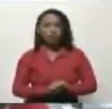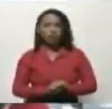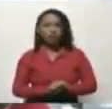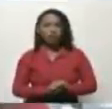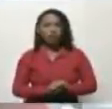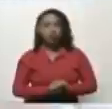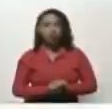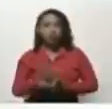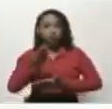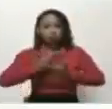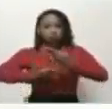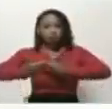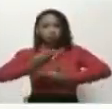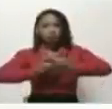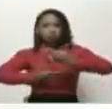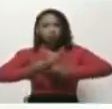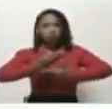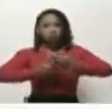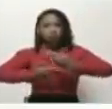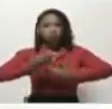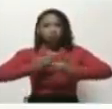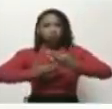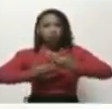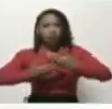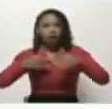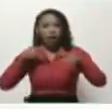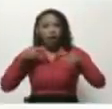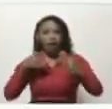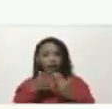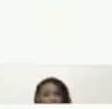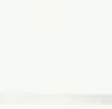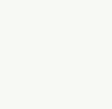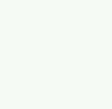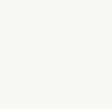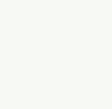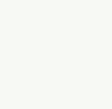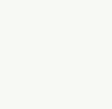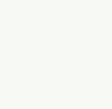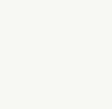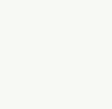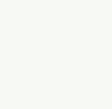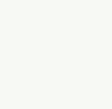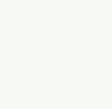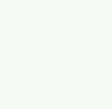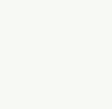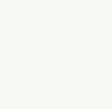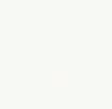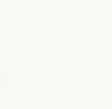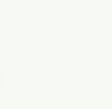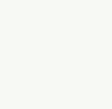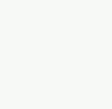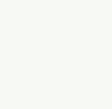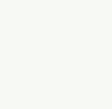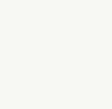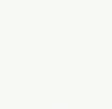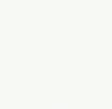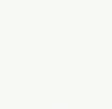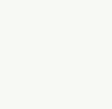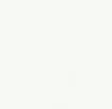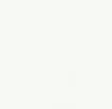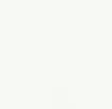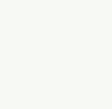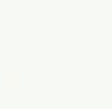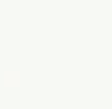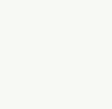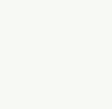La cooperación entre humanos en relaciones libres, en relaciones